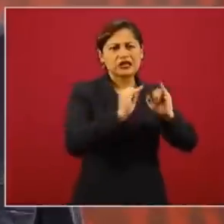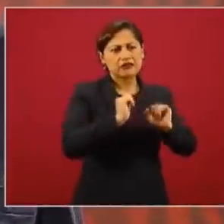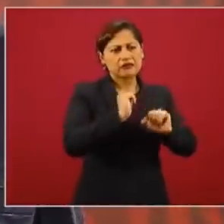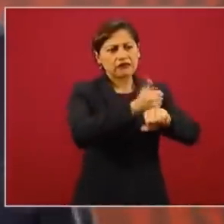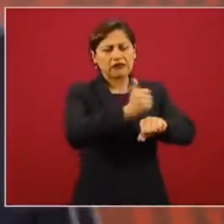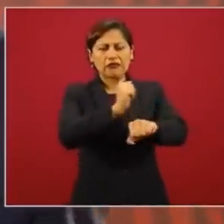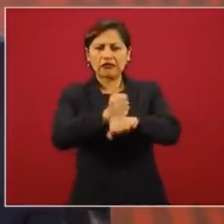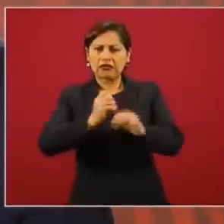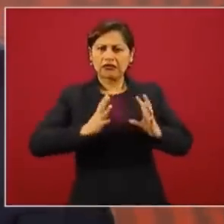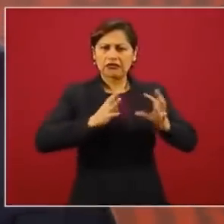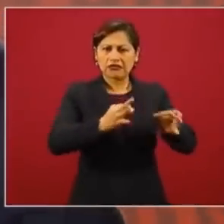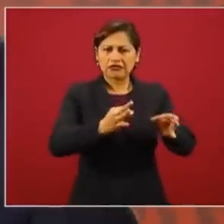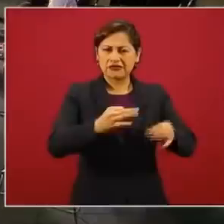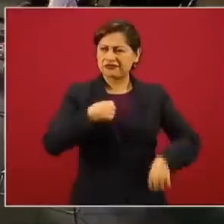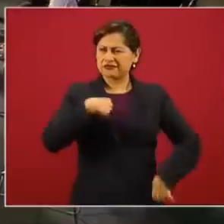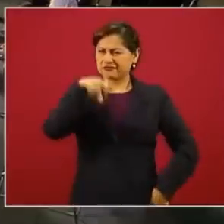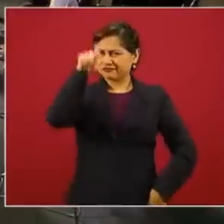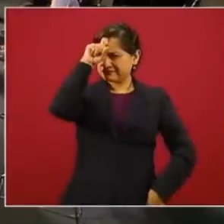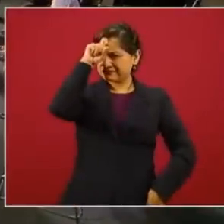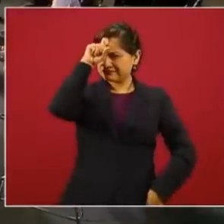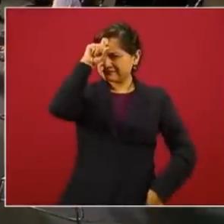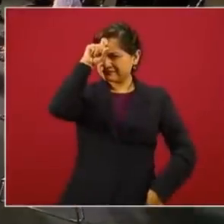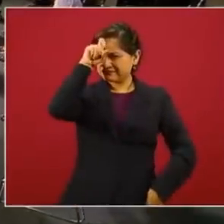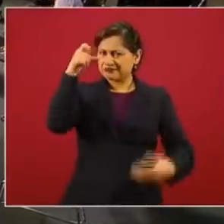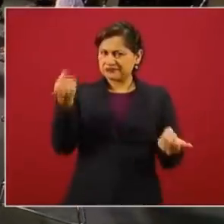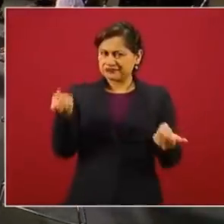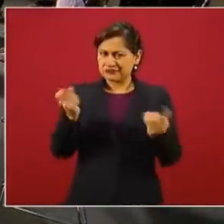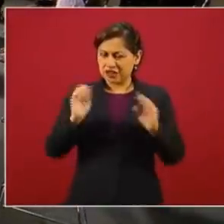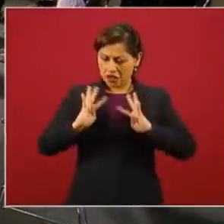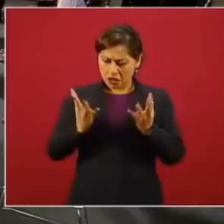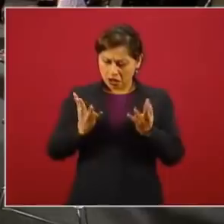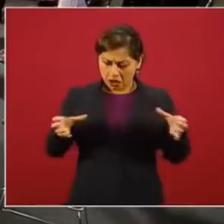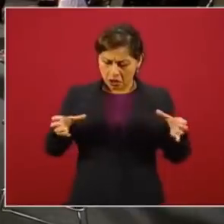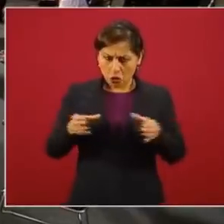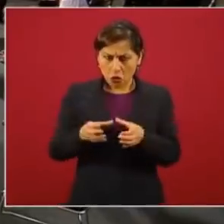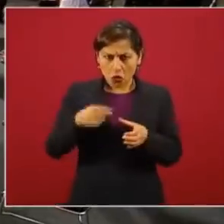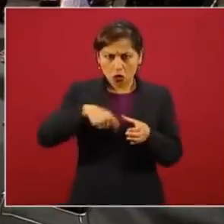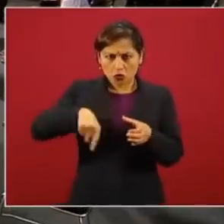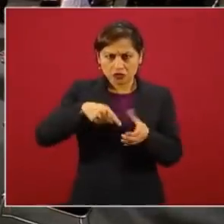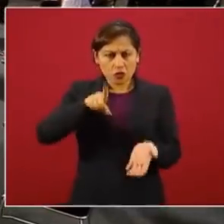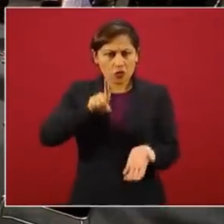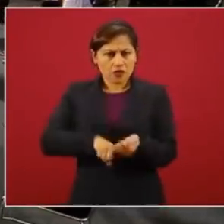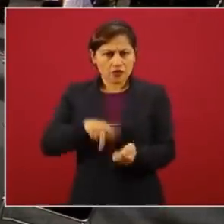era suficiente el Consejo de Pemex,